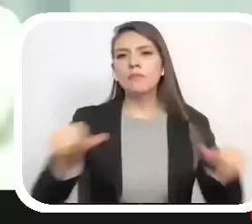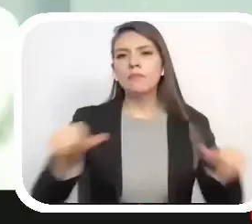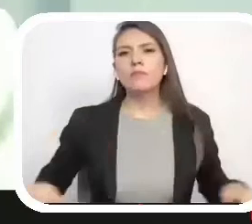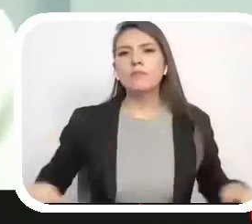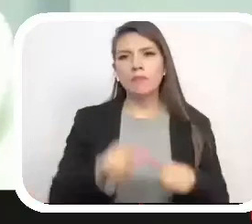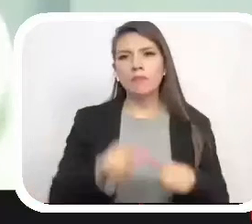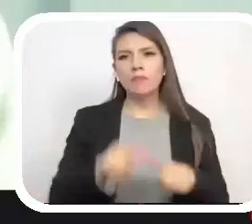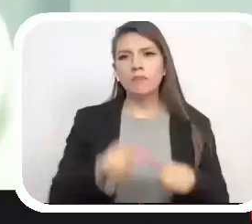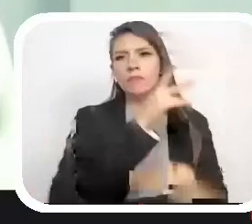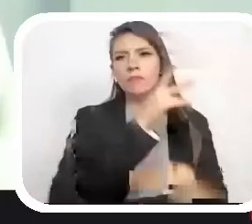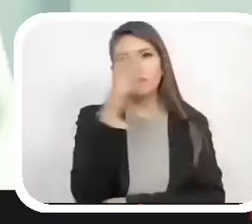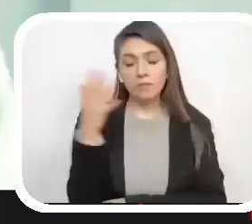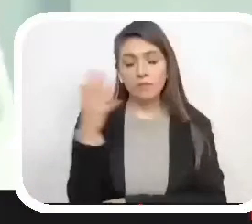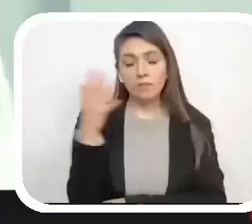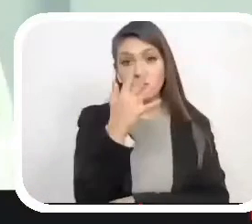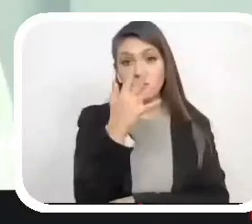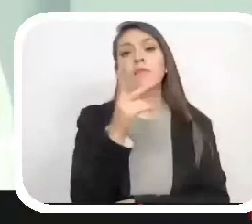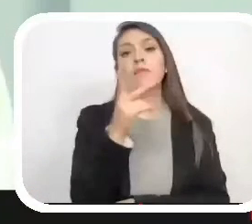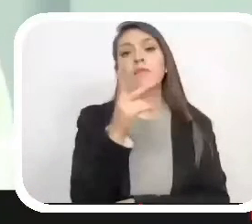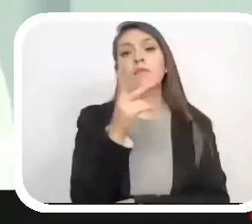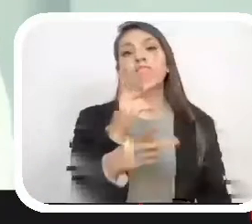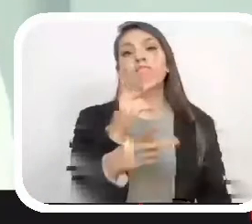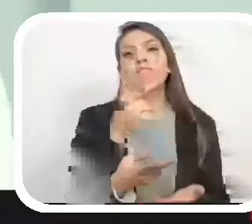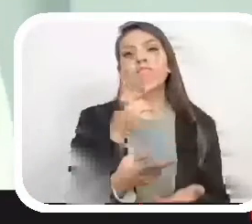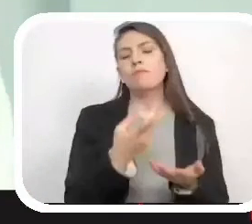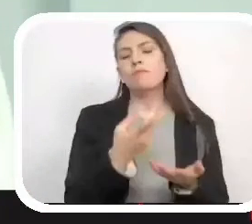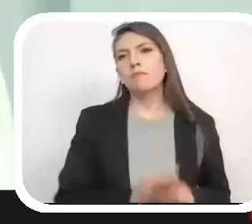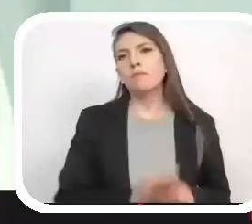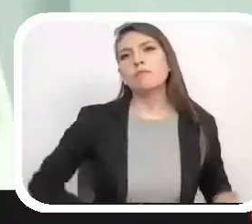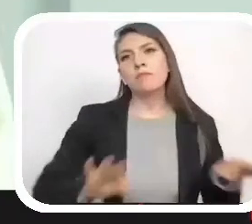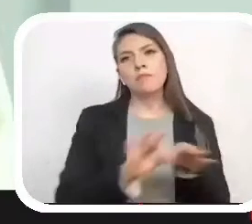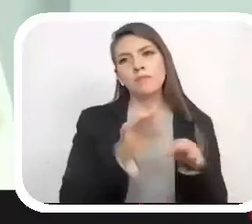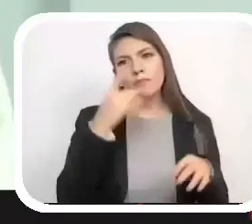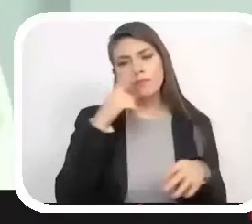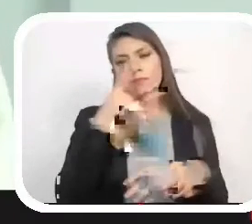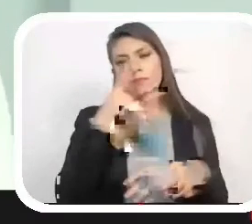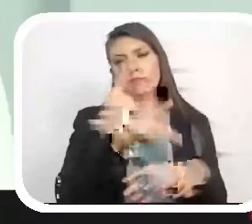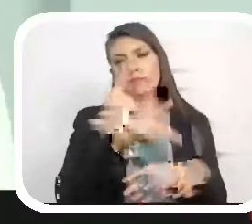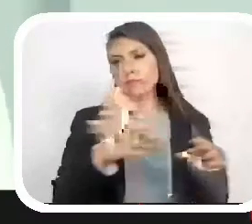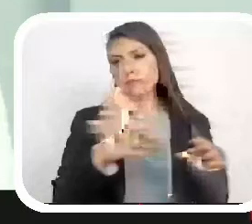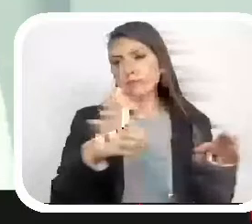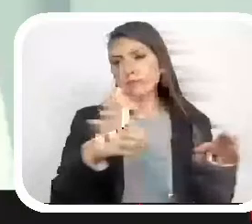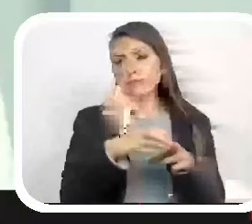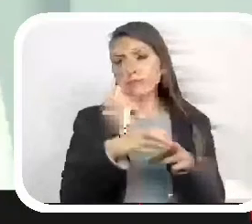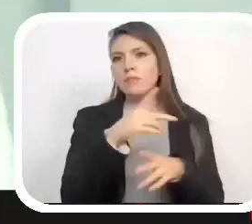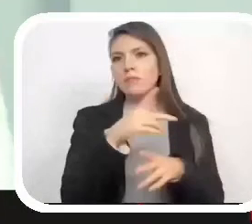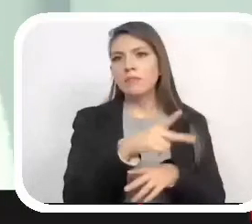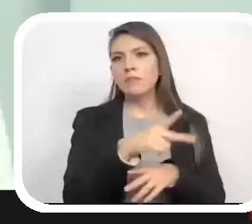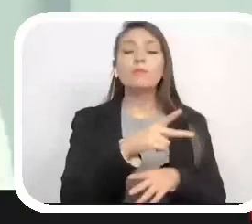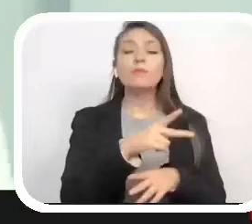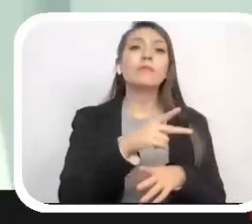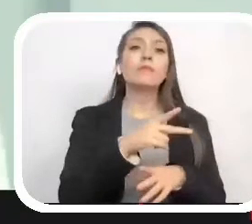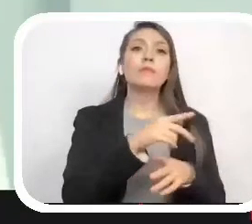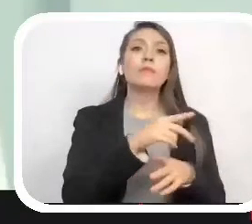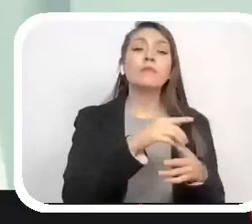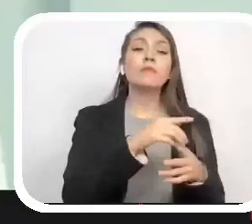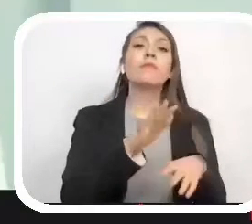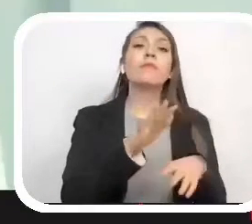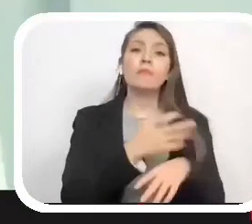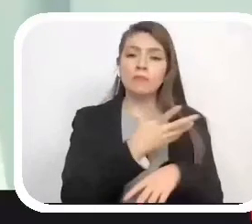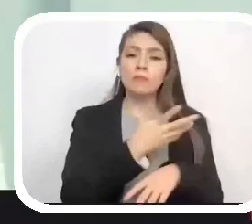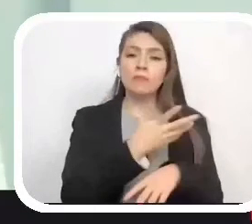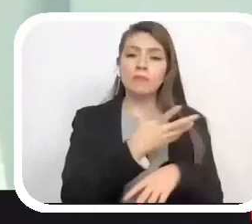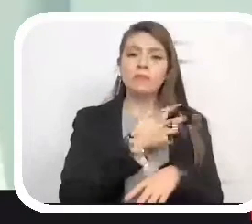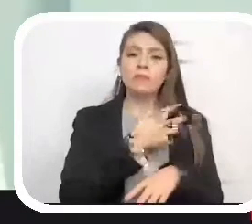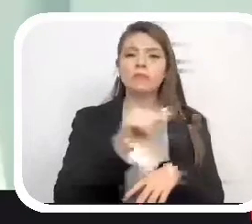su importancia para el sector económico estatal. No obstante a dicha trascendencia, existen muchos otros